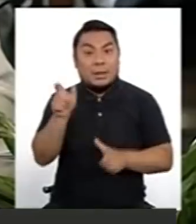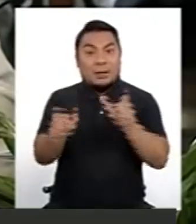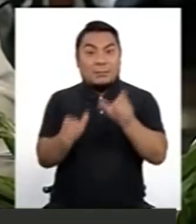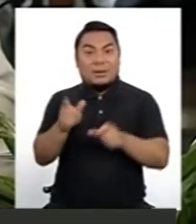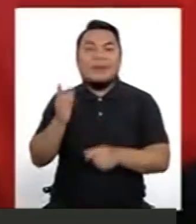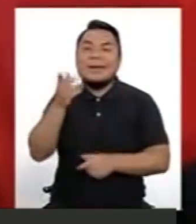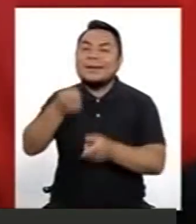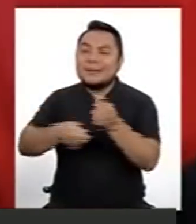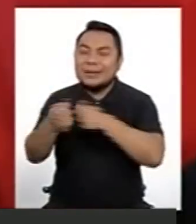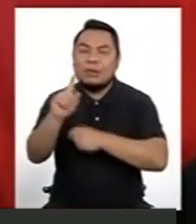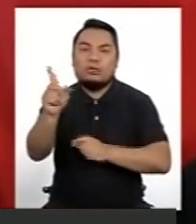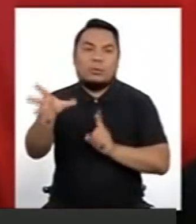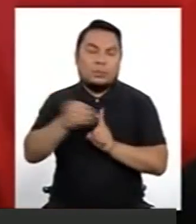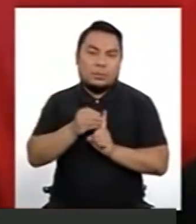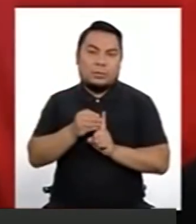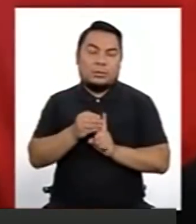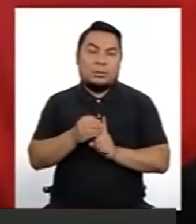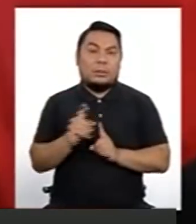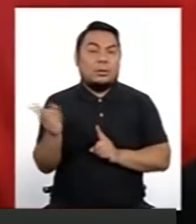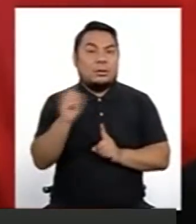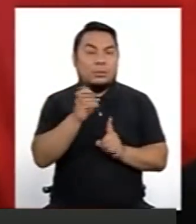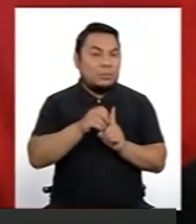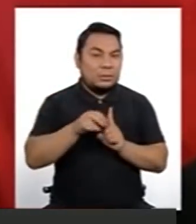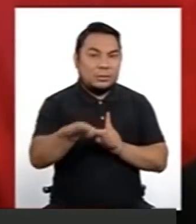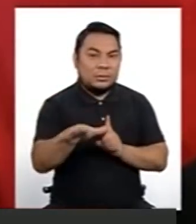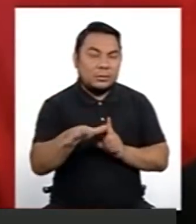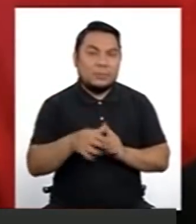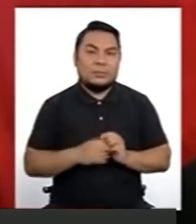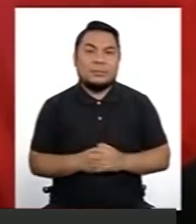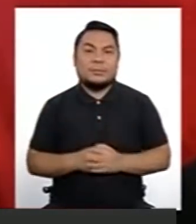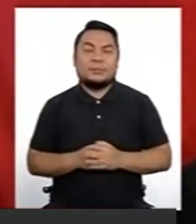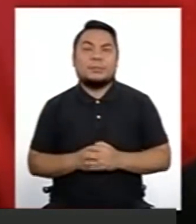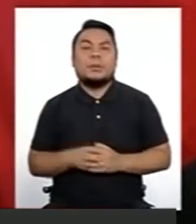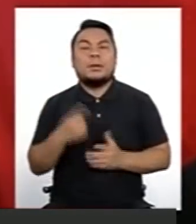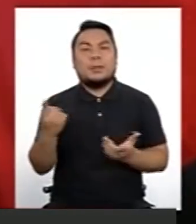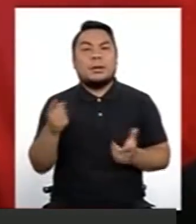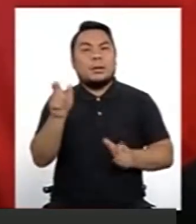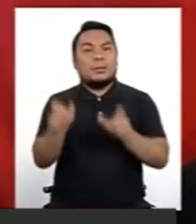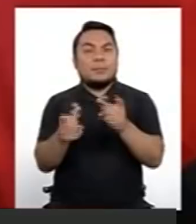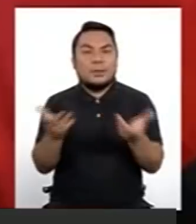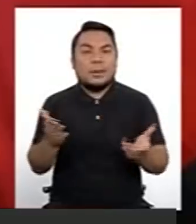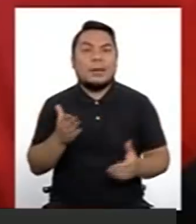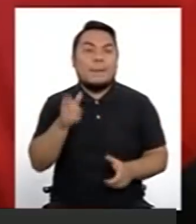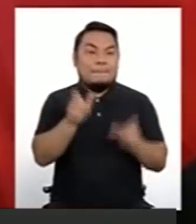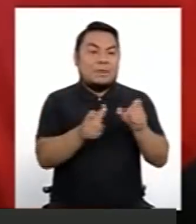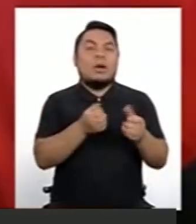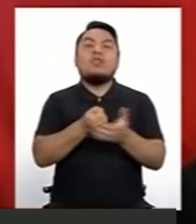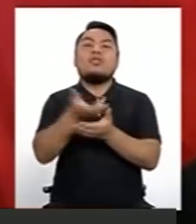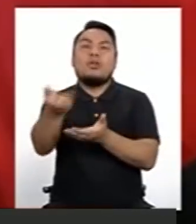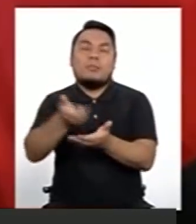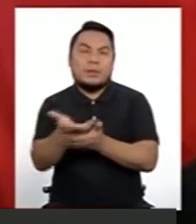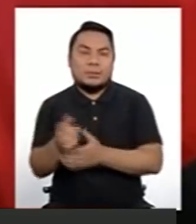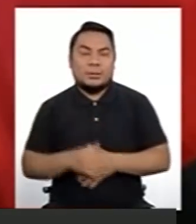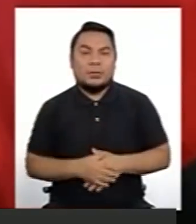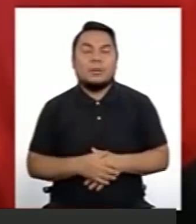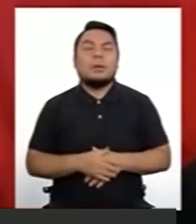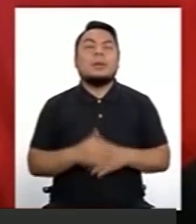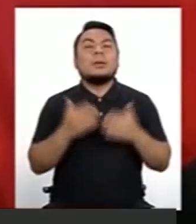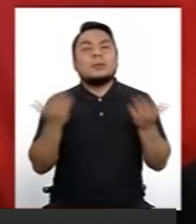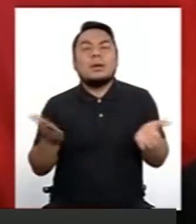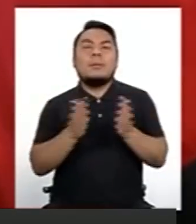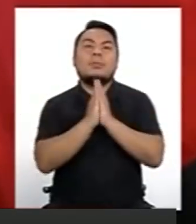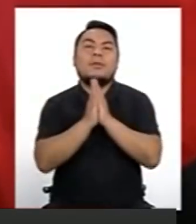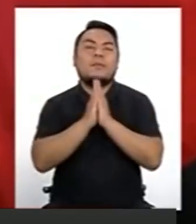no se contagien, pero tampoco se contagien los clientes que van a comprar. Entonces, por favor,